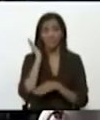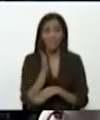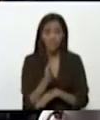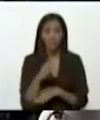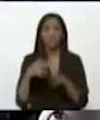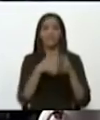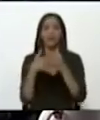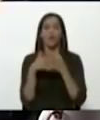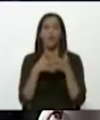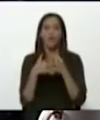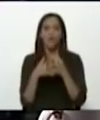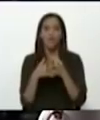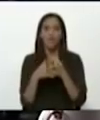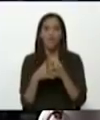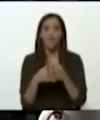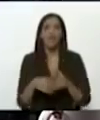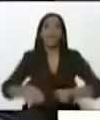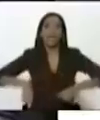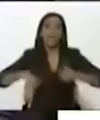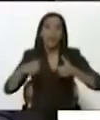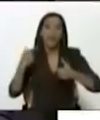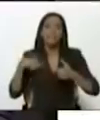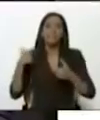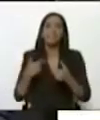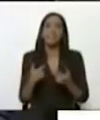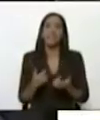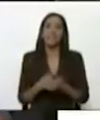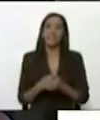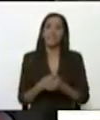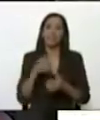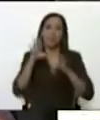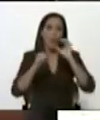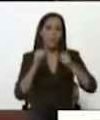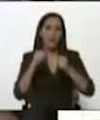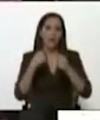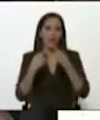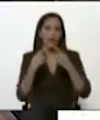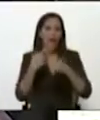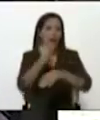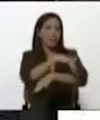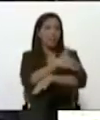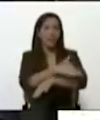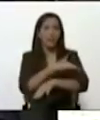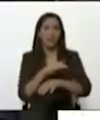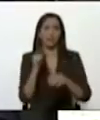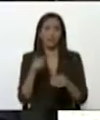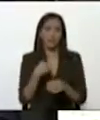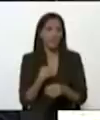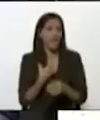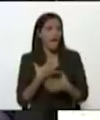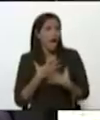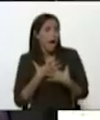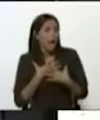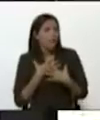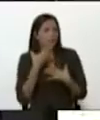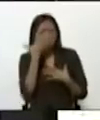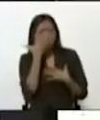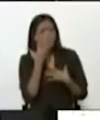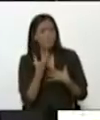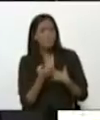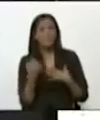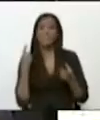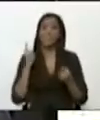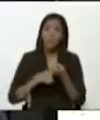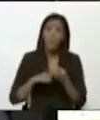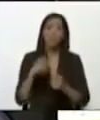Unidos, y más si tienes un montón de bienes afuera, caen en depresión, y si tienes una esposa